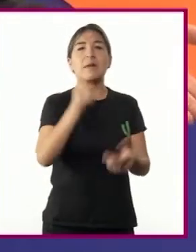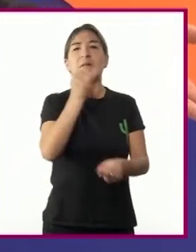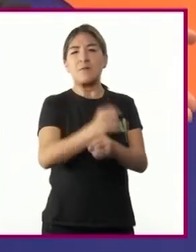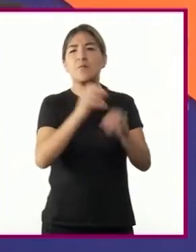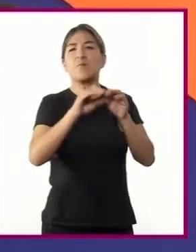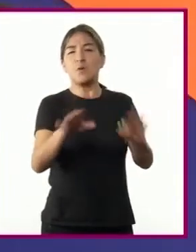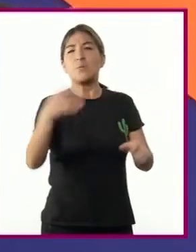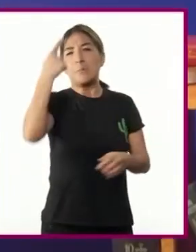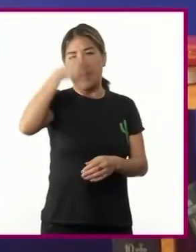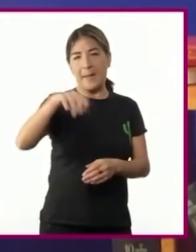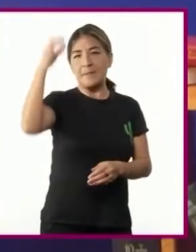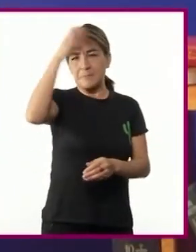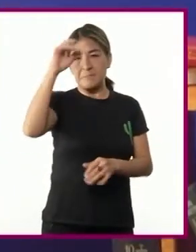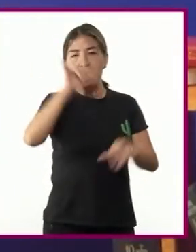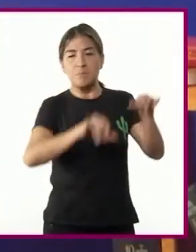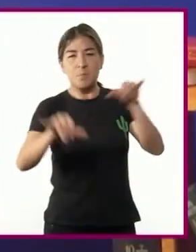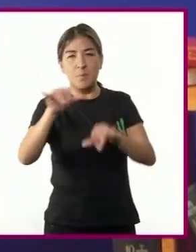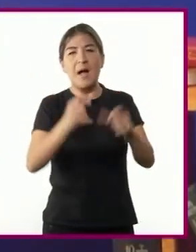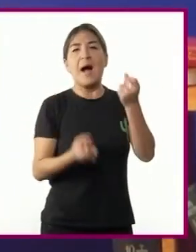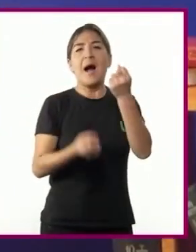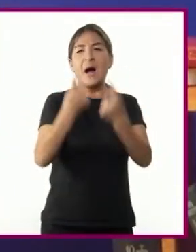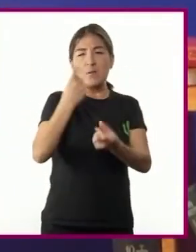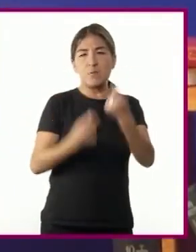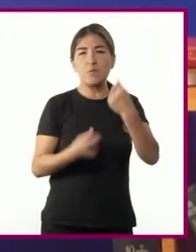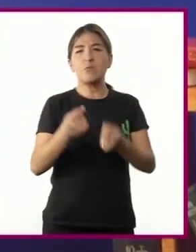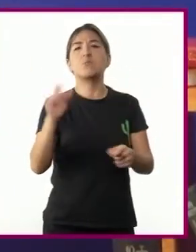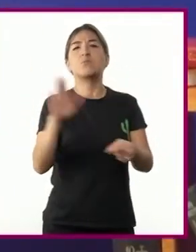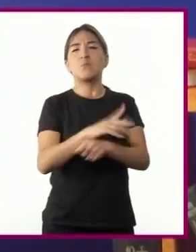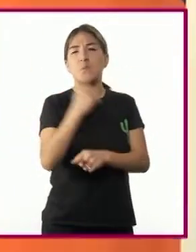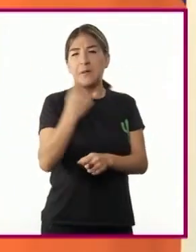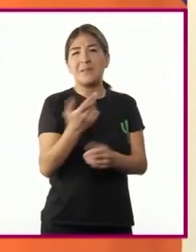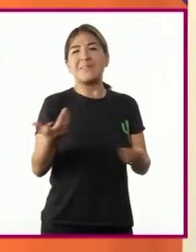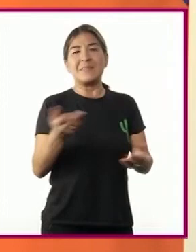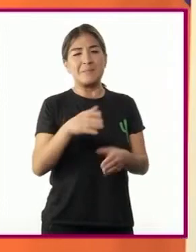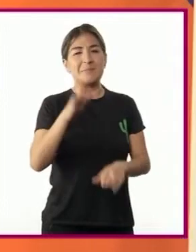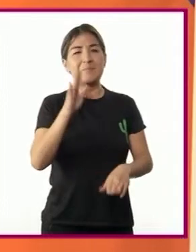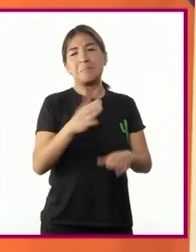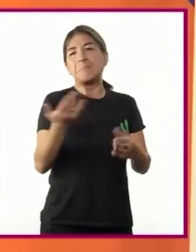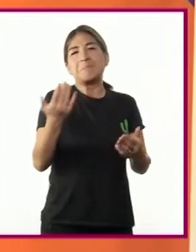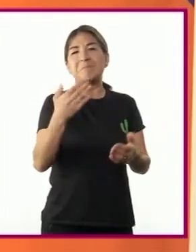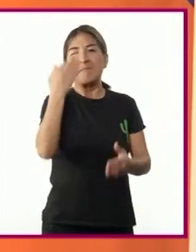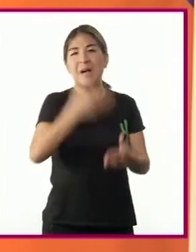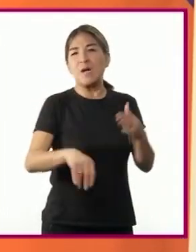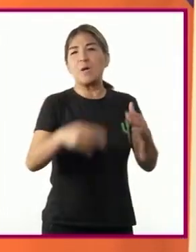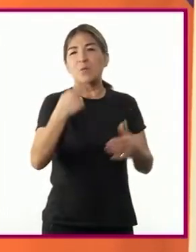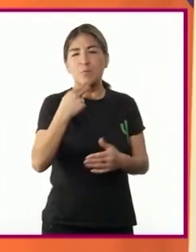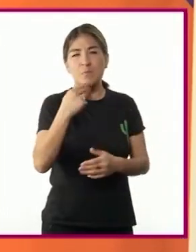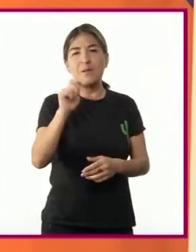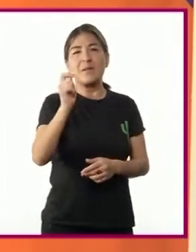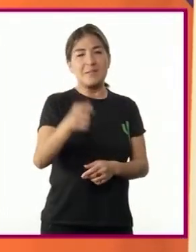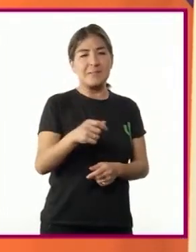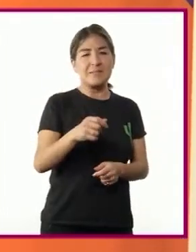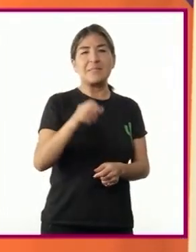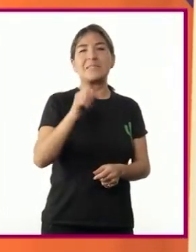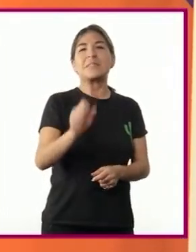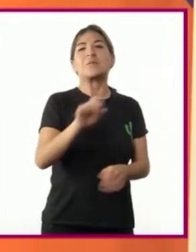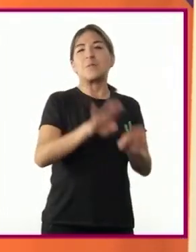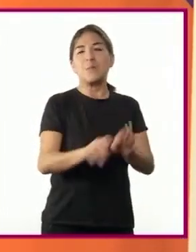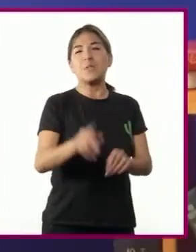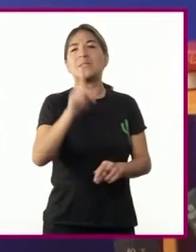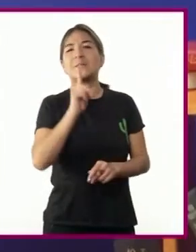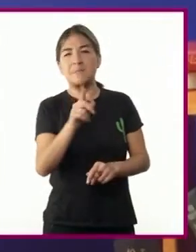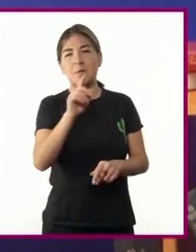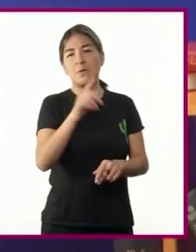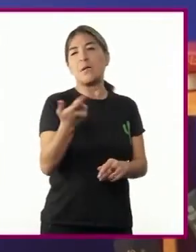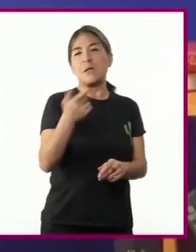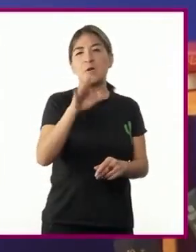de experimentos. Algunos porque de por sí son muy escasos, como los futuros simple y compuesto del subjuntivo